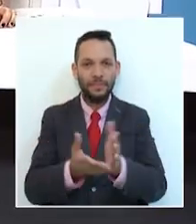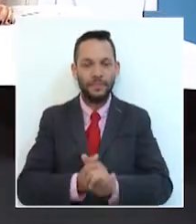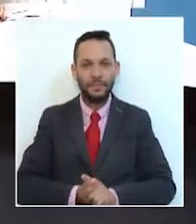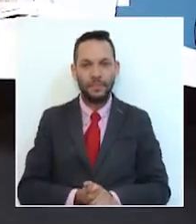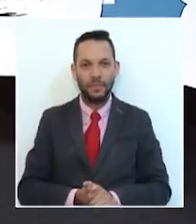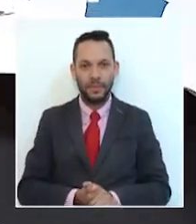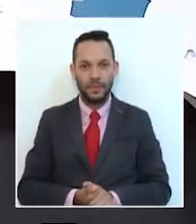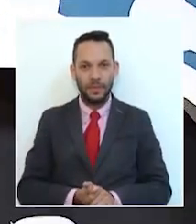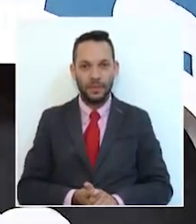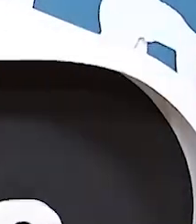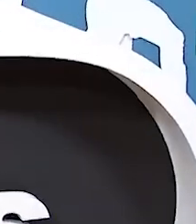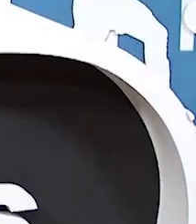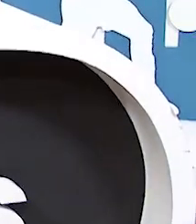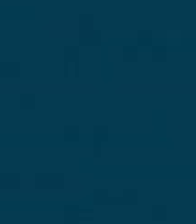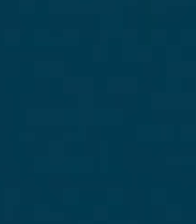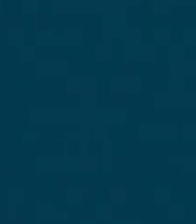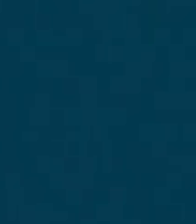Noticias.